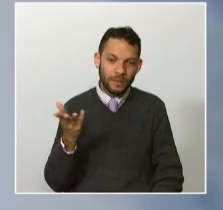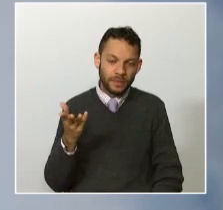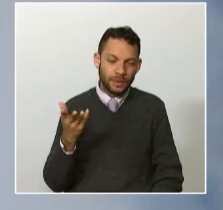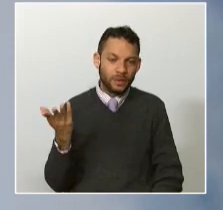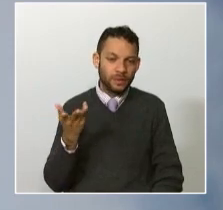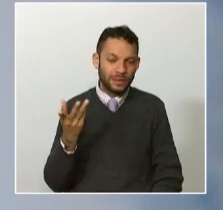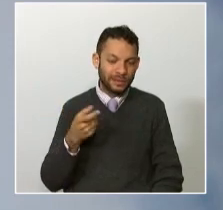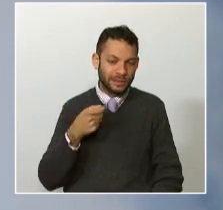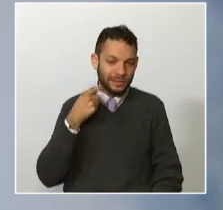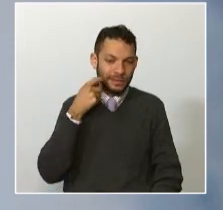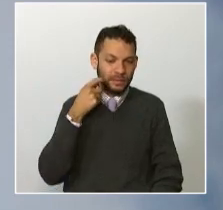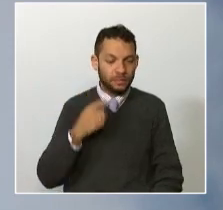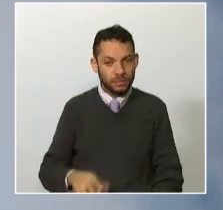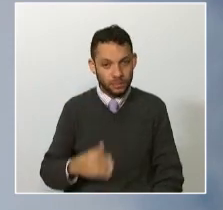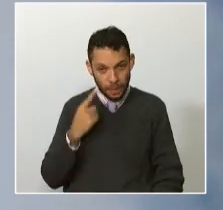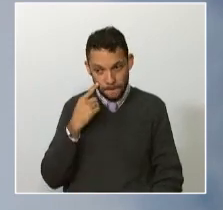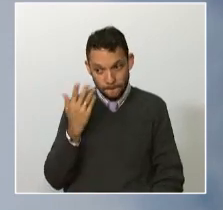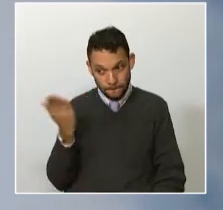lateral